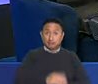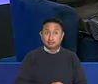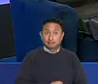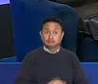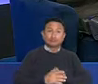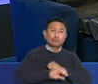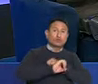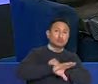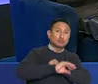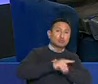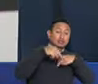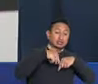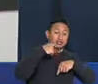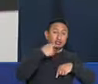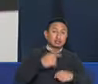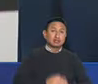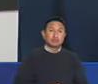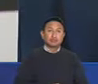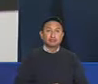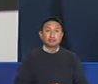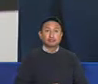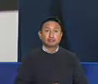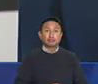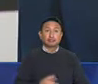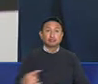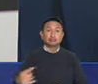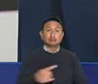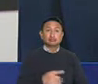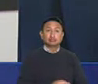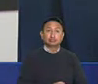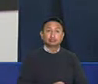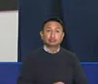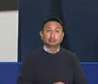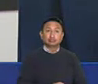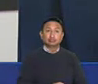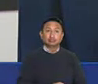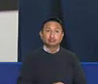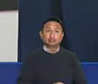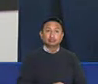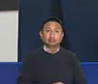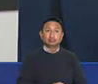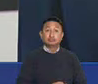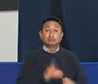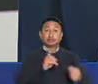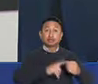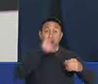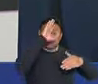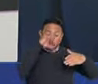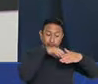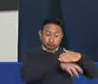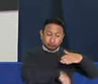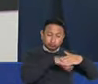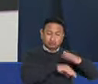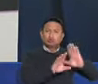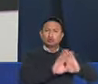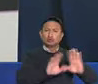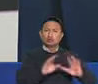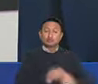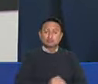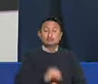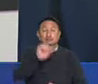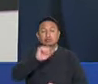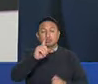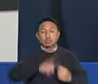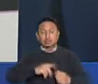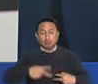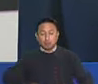la campaña para decir no al Quito de la minería metálica, sino decirle sí al Quito